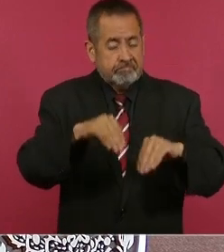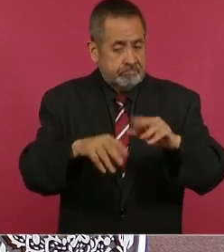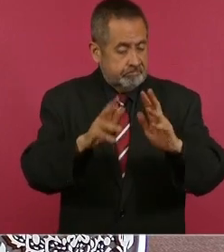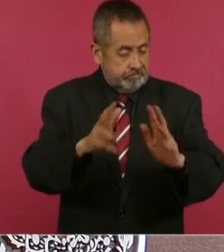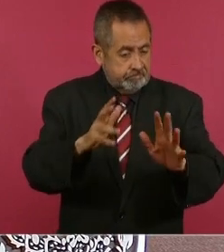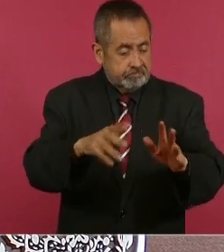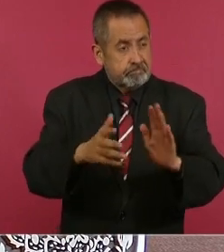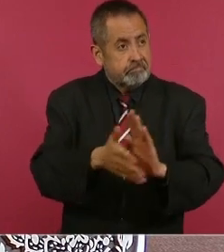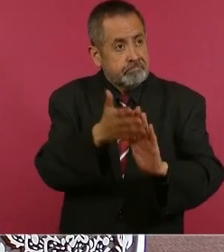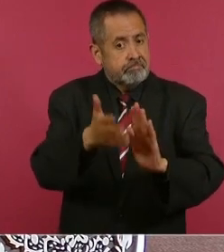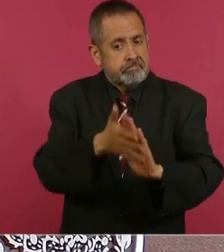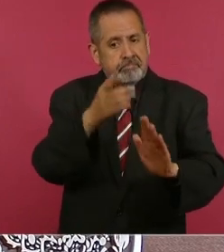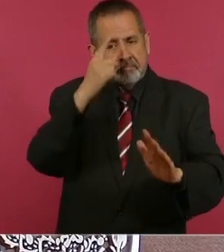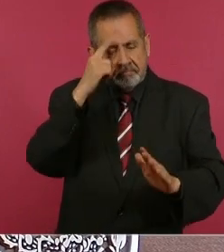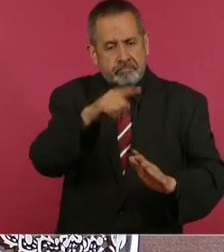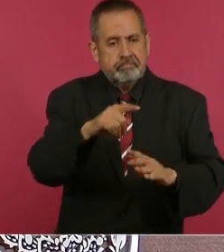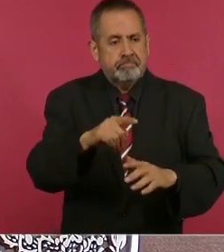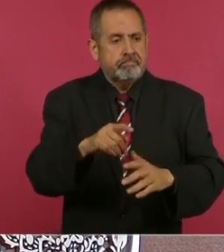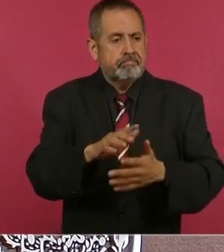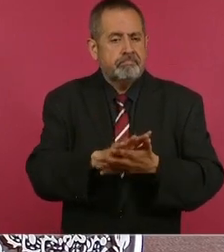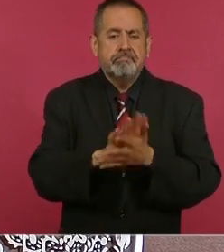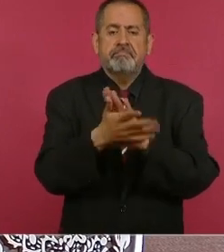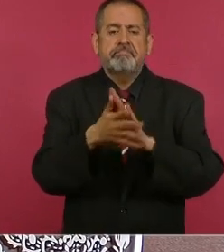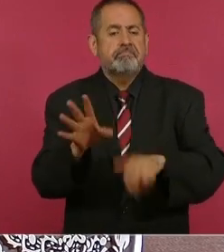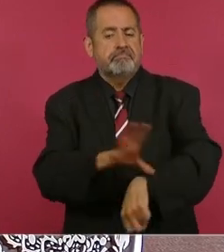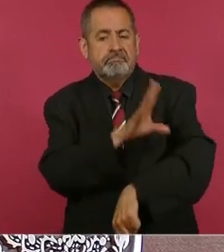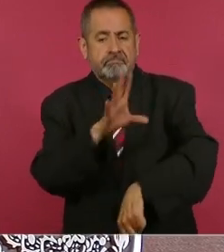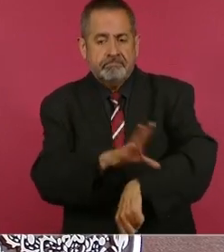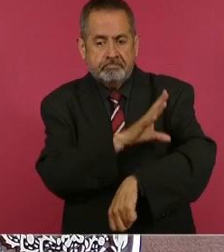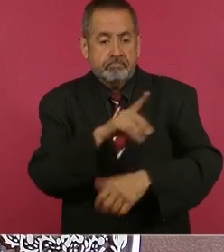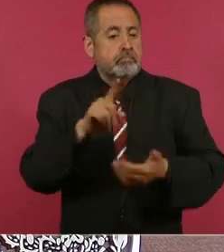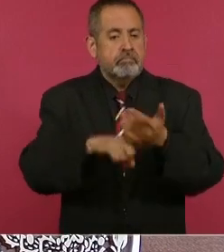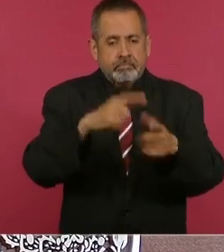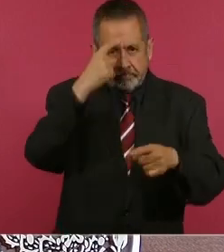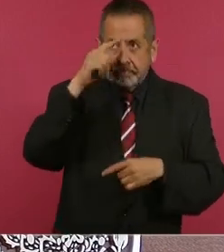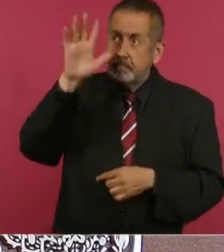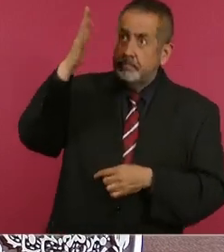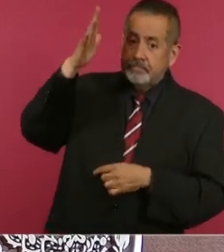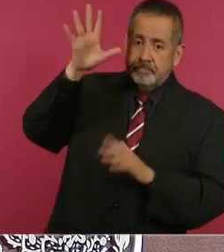para generar energía, sobre todo la planta solar,